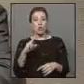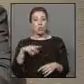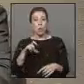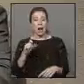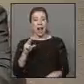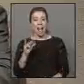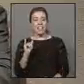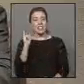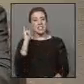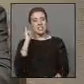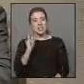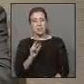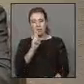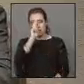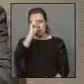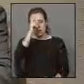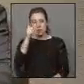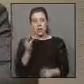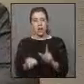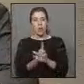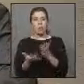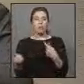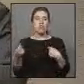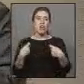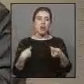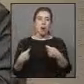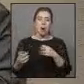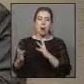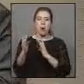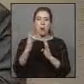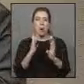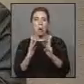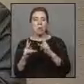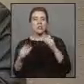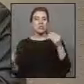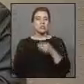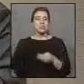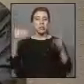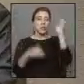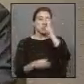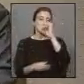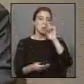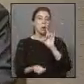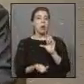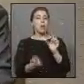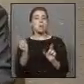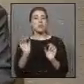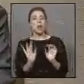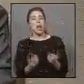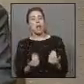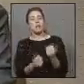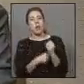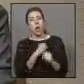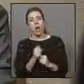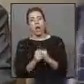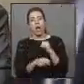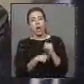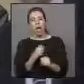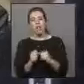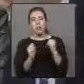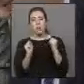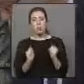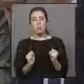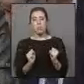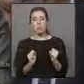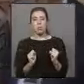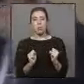tradicionalmente se ha caracterizado por ser un sector de mucho comercio y mucho turismo y de gente que esperó por muchos años que se